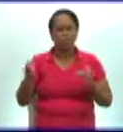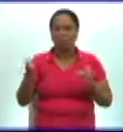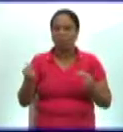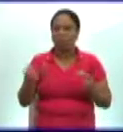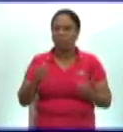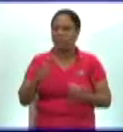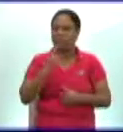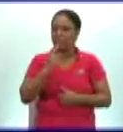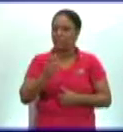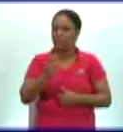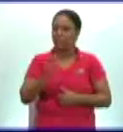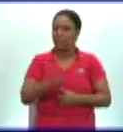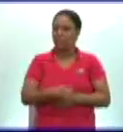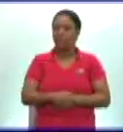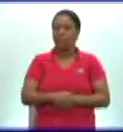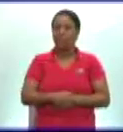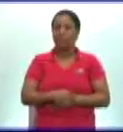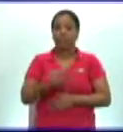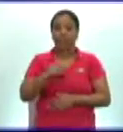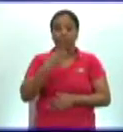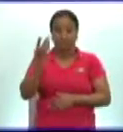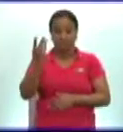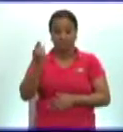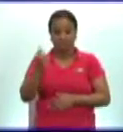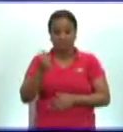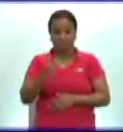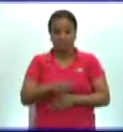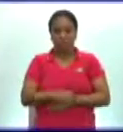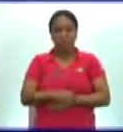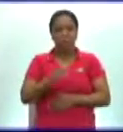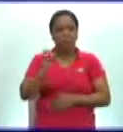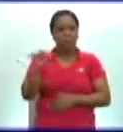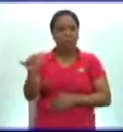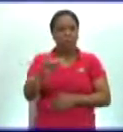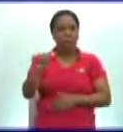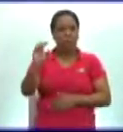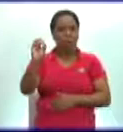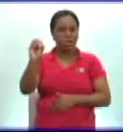resultante? ¿Tiene un valor o es igual a 0?